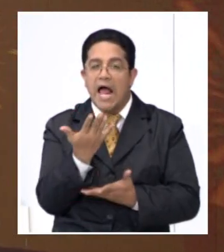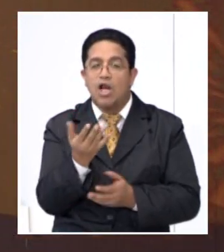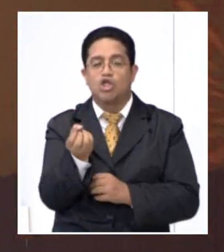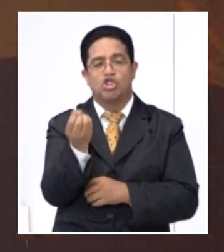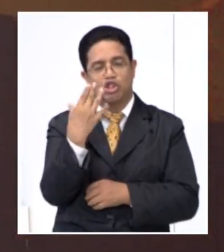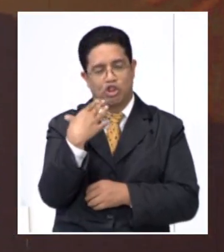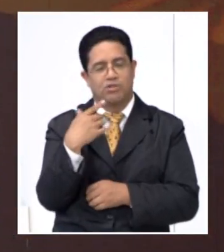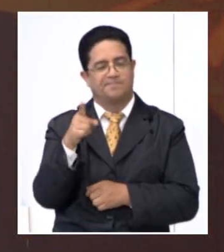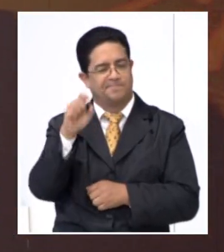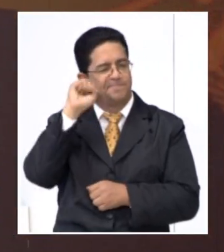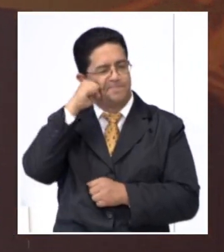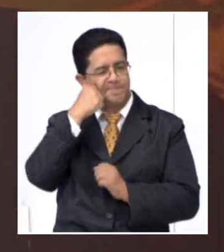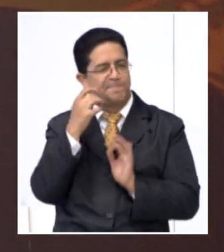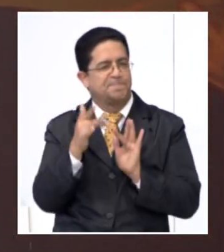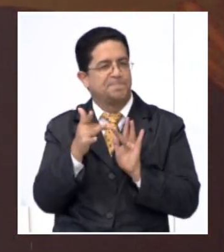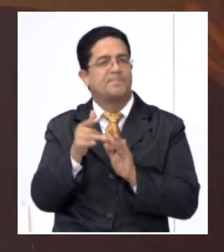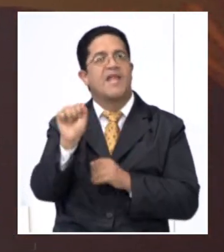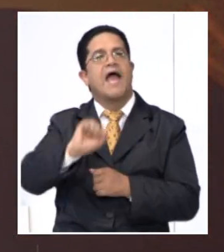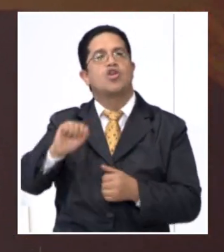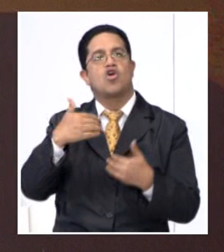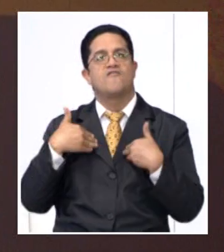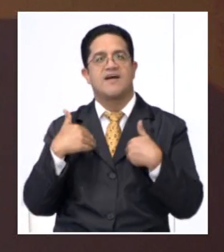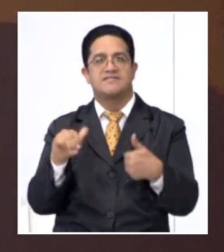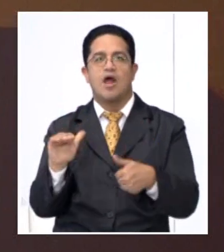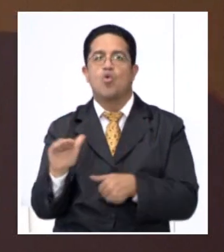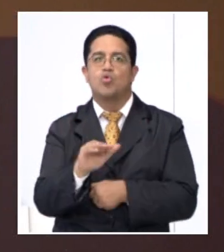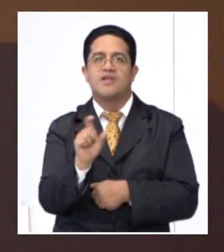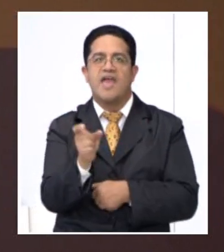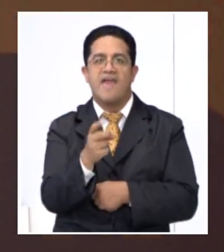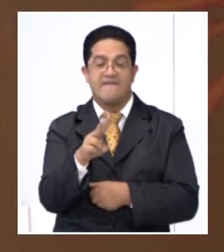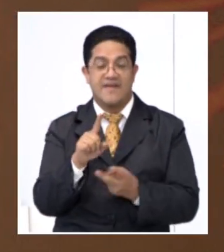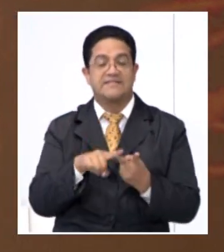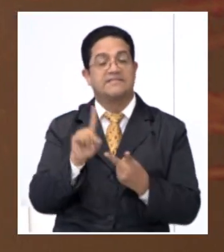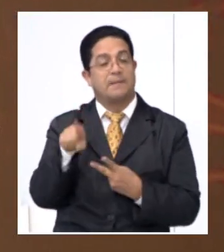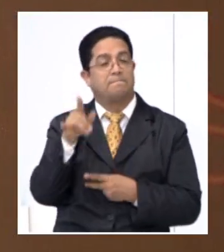a su disposición, tanto por @salud_gbi, a través del Instagram